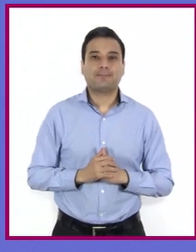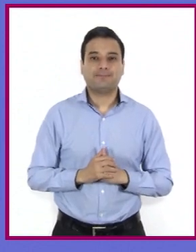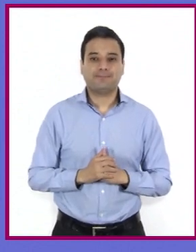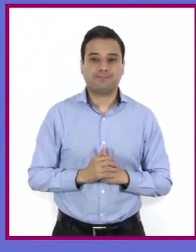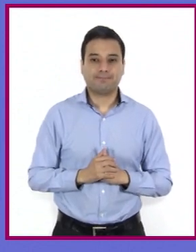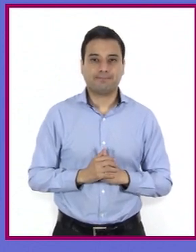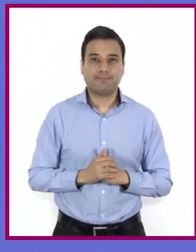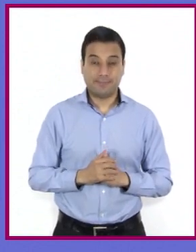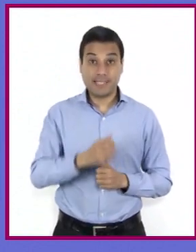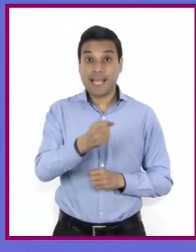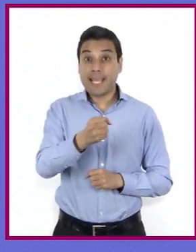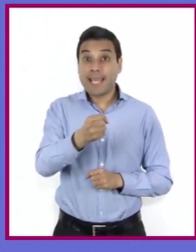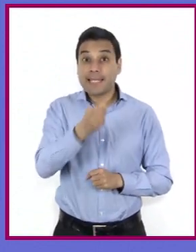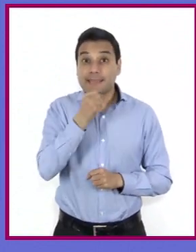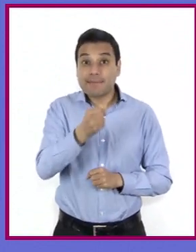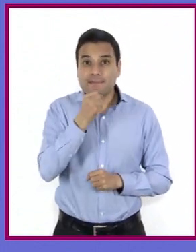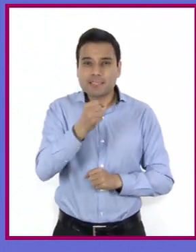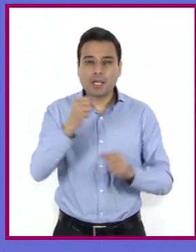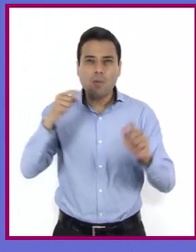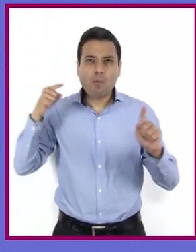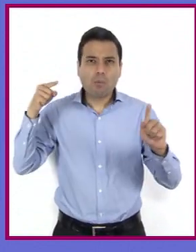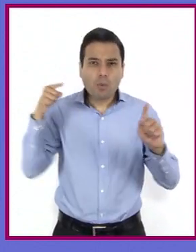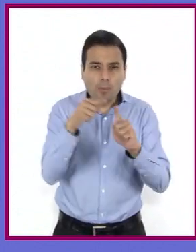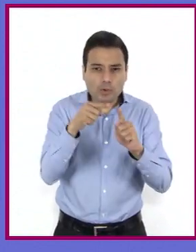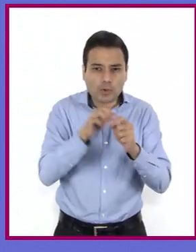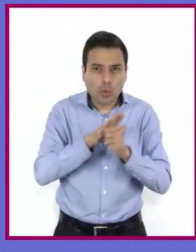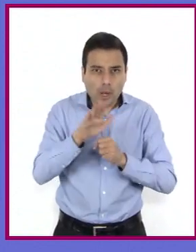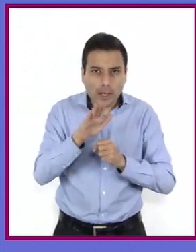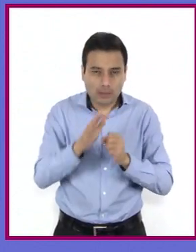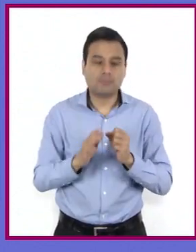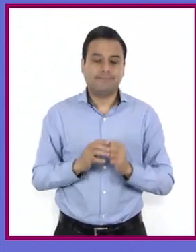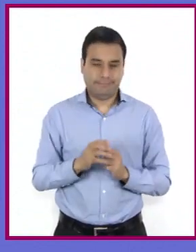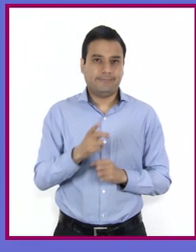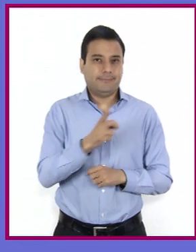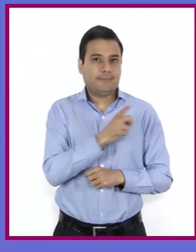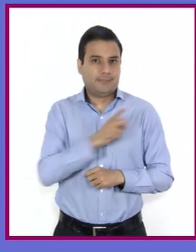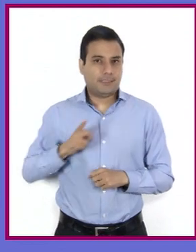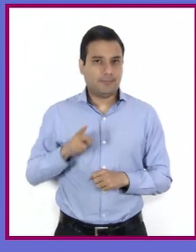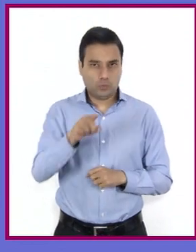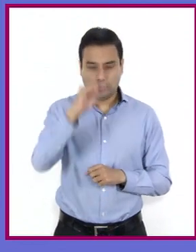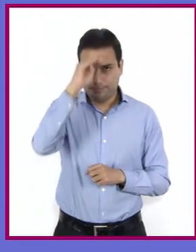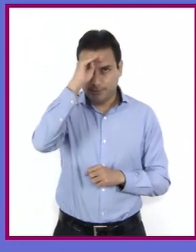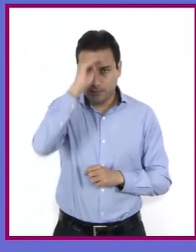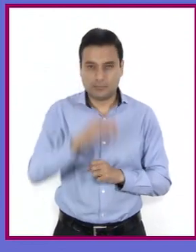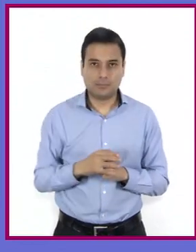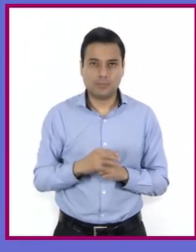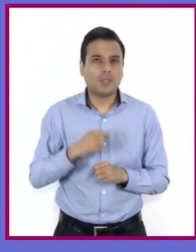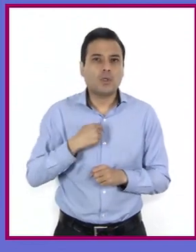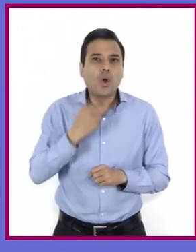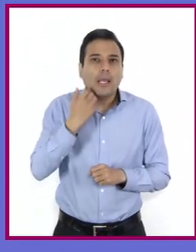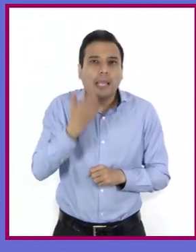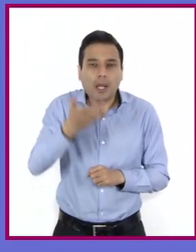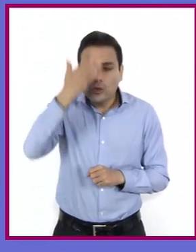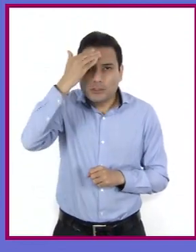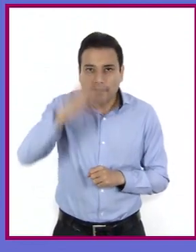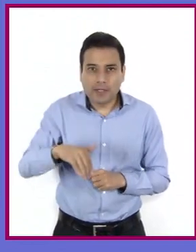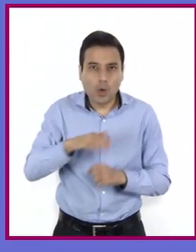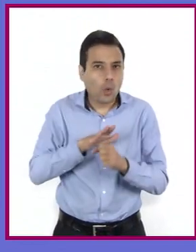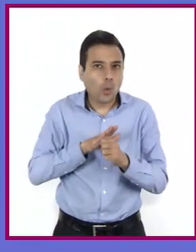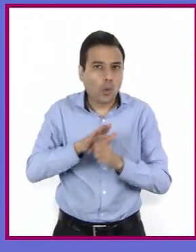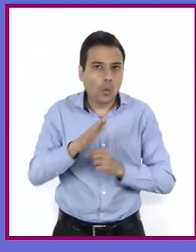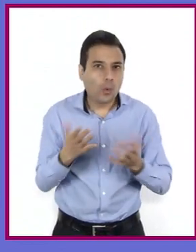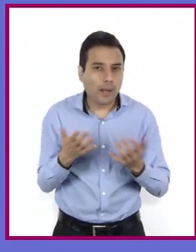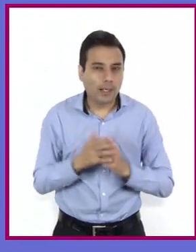el propósito u objetivo de la entrevista. Ya lo había comentado. ¿Qué es lo que quieres saber de esa